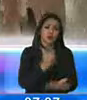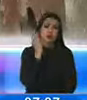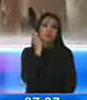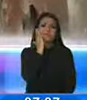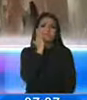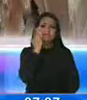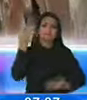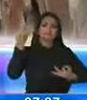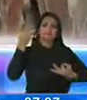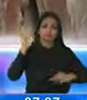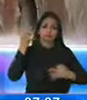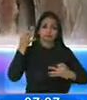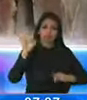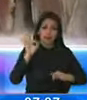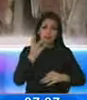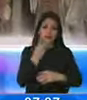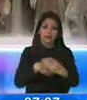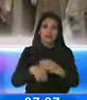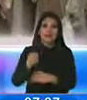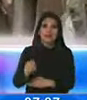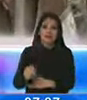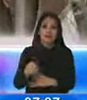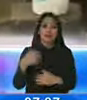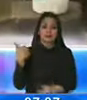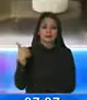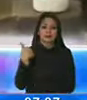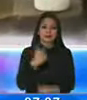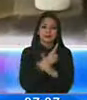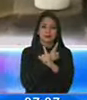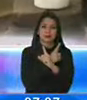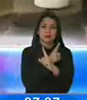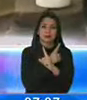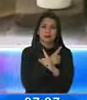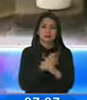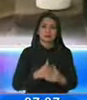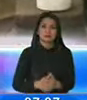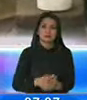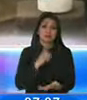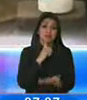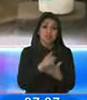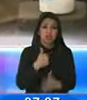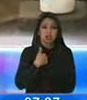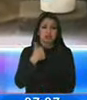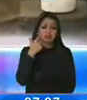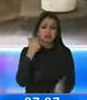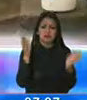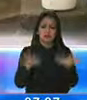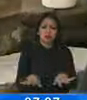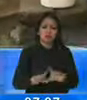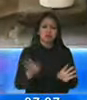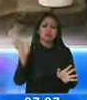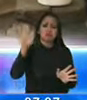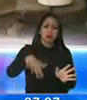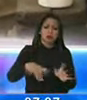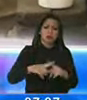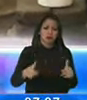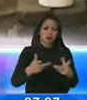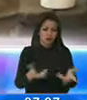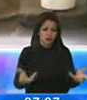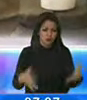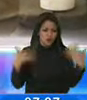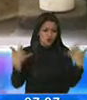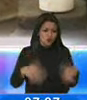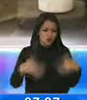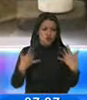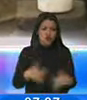soltera, quien además, al igual que su hijo, es discapacitada. Pensamos que era algo pequeño, pero ya viendo que las cosas sí eran